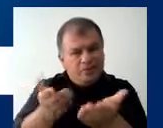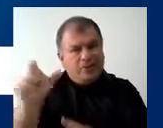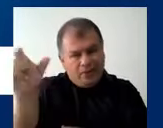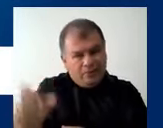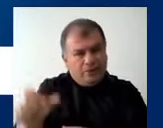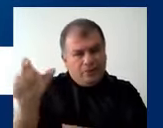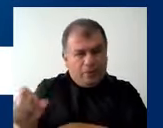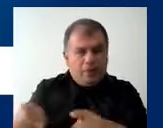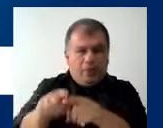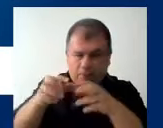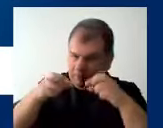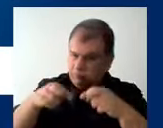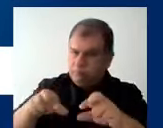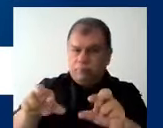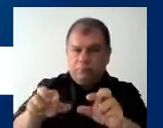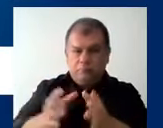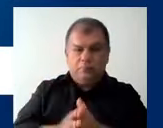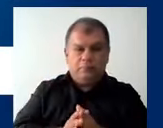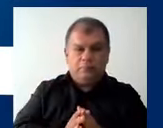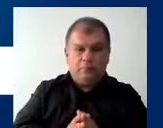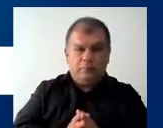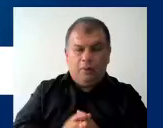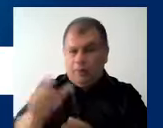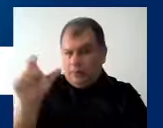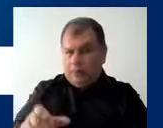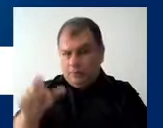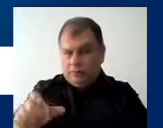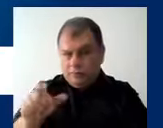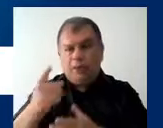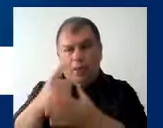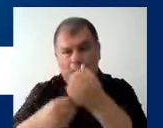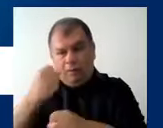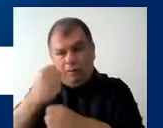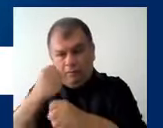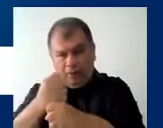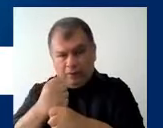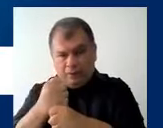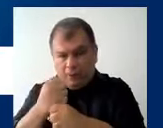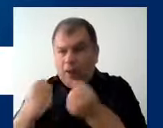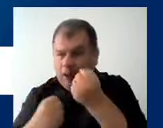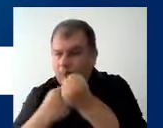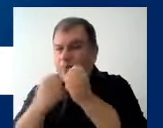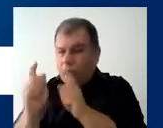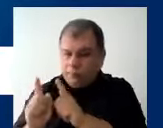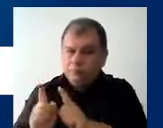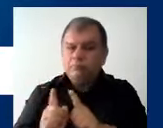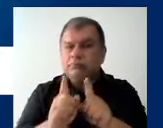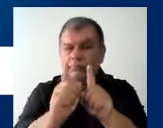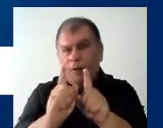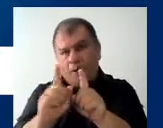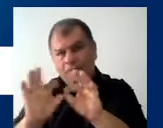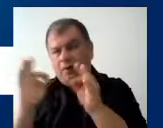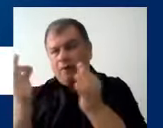y además permitir que una persona de confianza, una persona de apoyo, como puede ser un familiar directo de la señora,